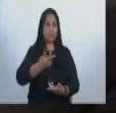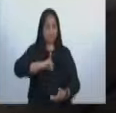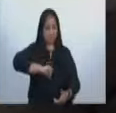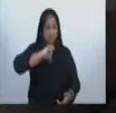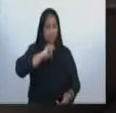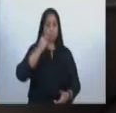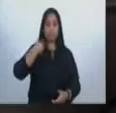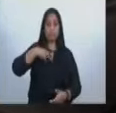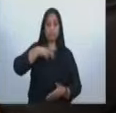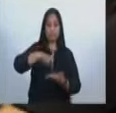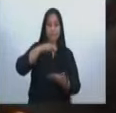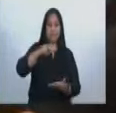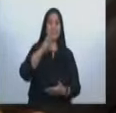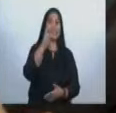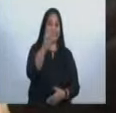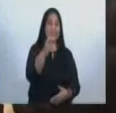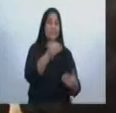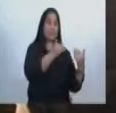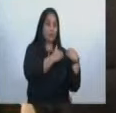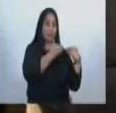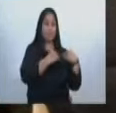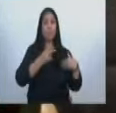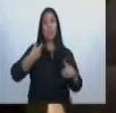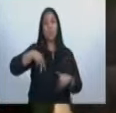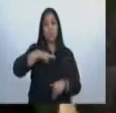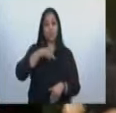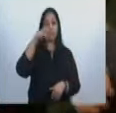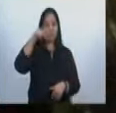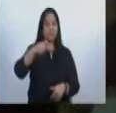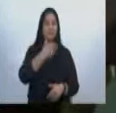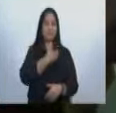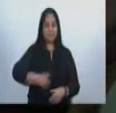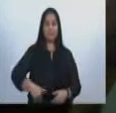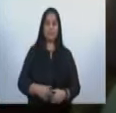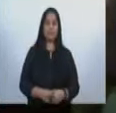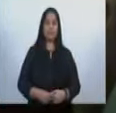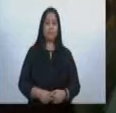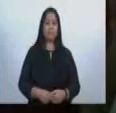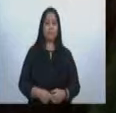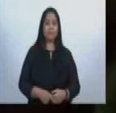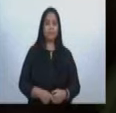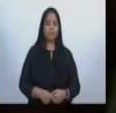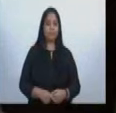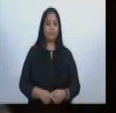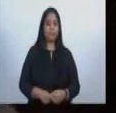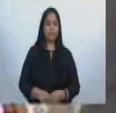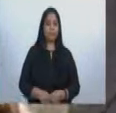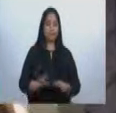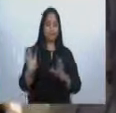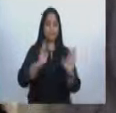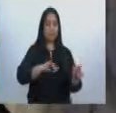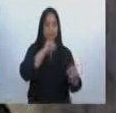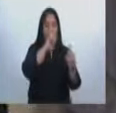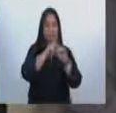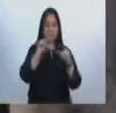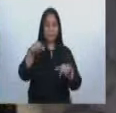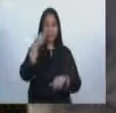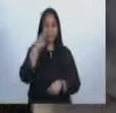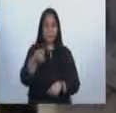país y ese es el compromiso nuestro En este gobierno bien me muevo por acá que